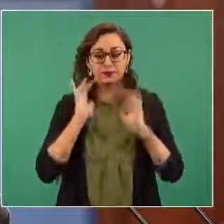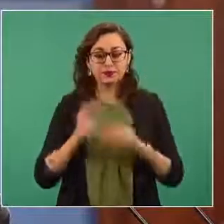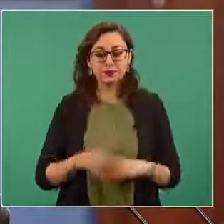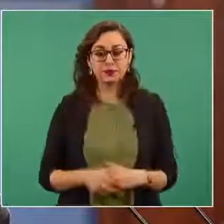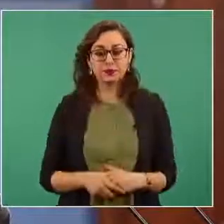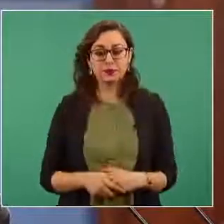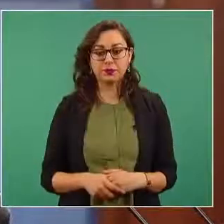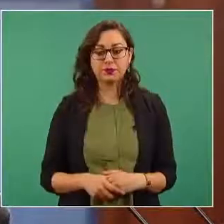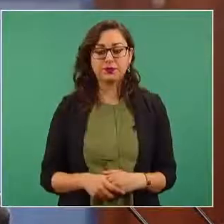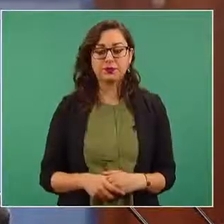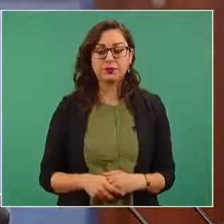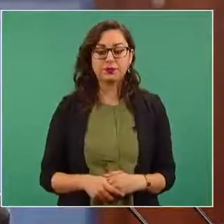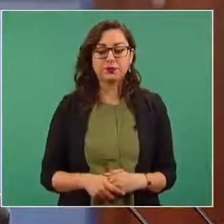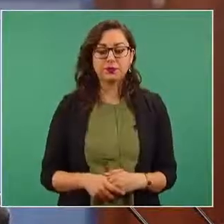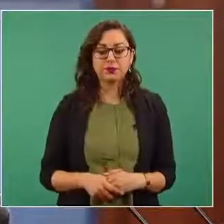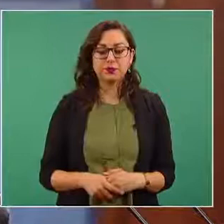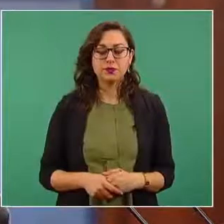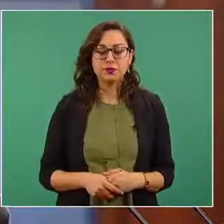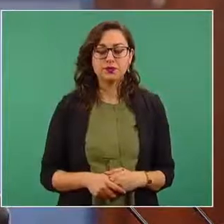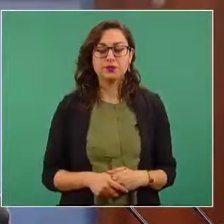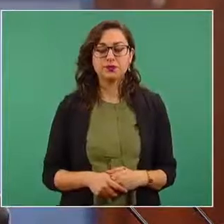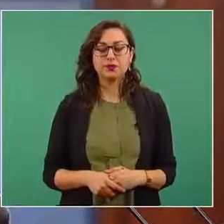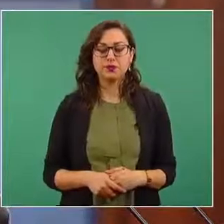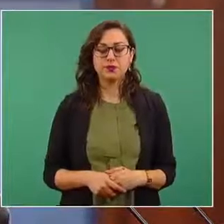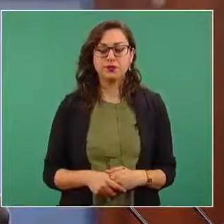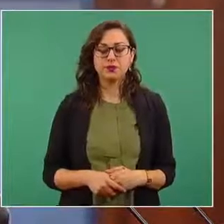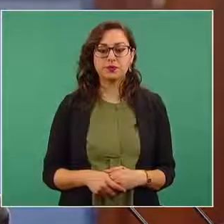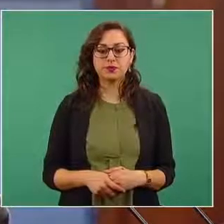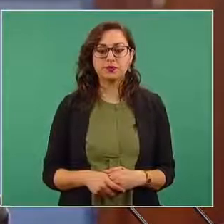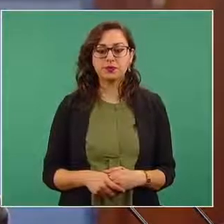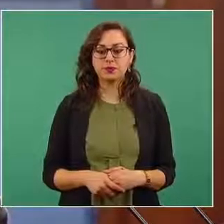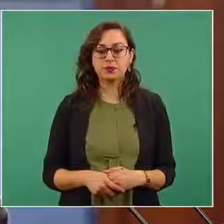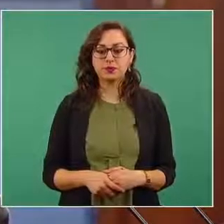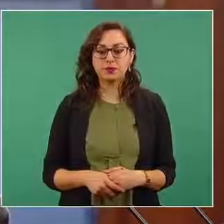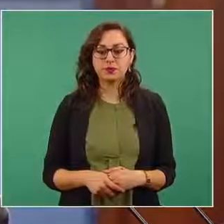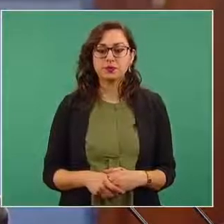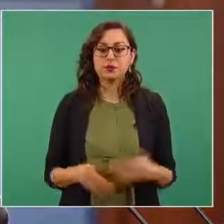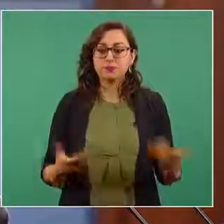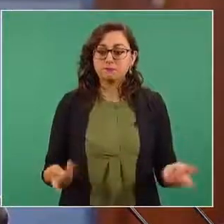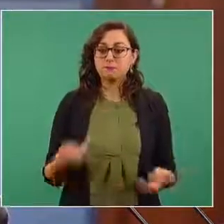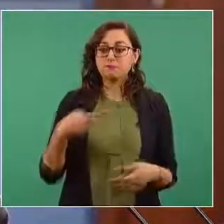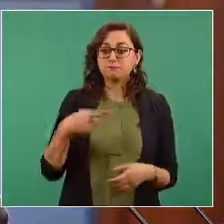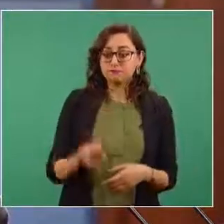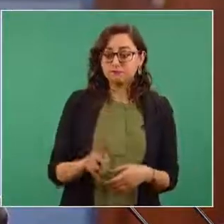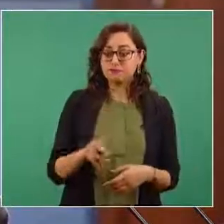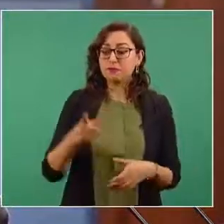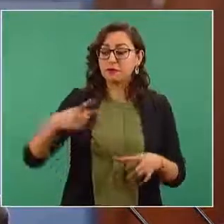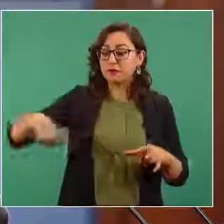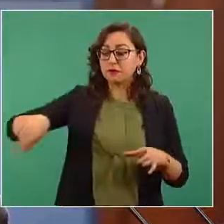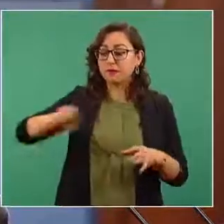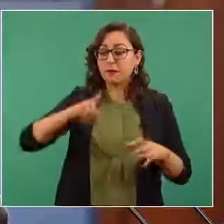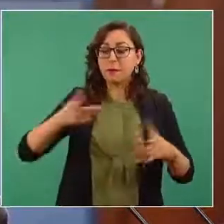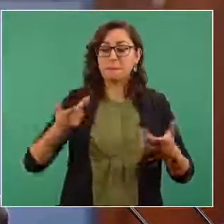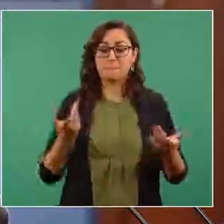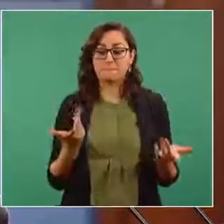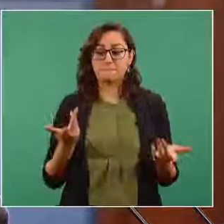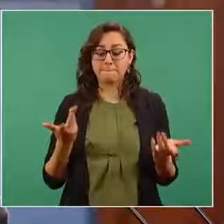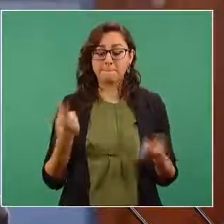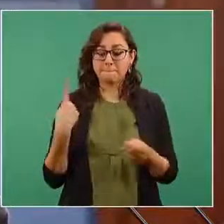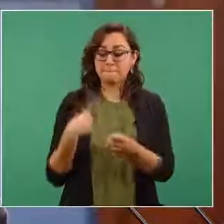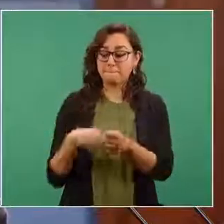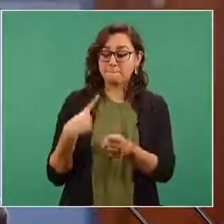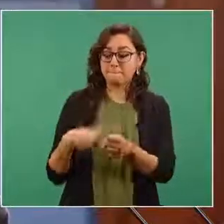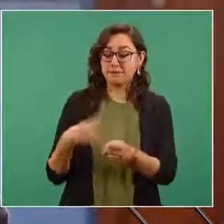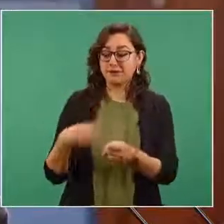que esta dificultad para poder contener la enfermedad ya está siendo influida por